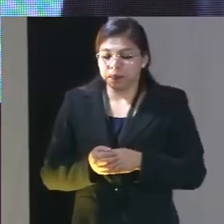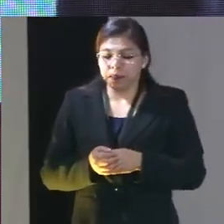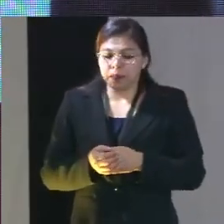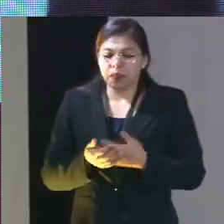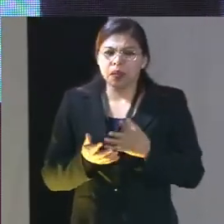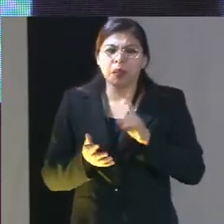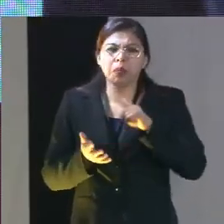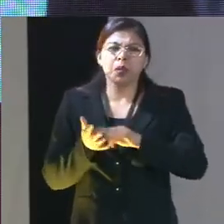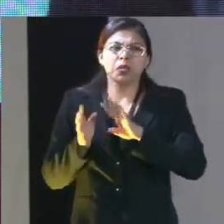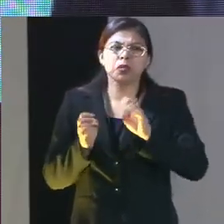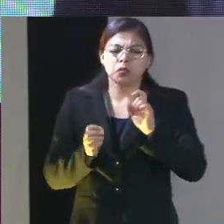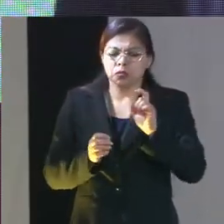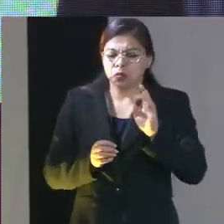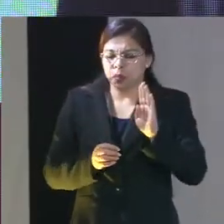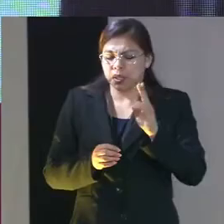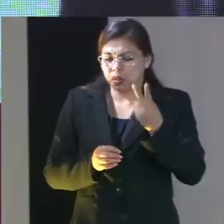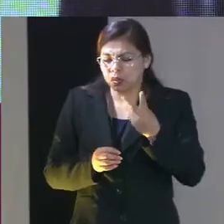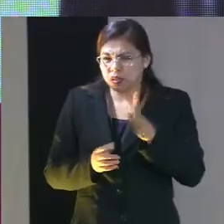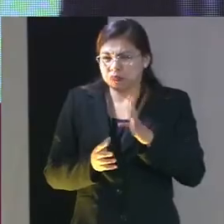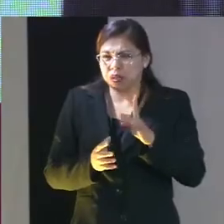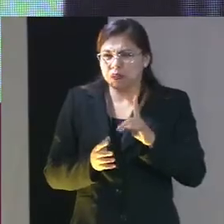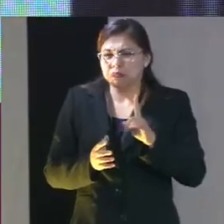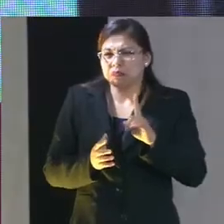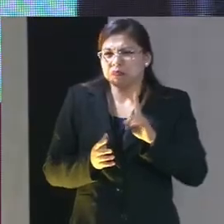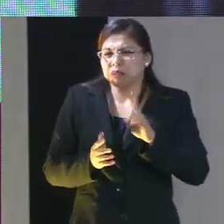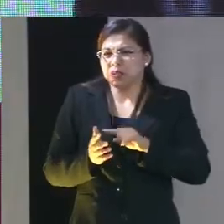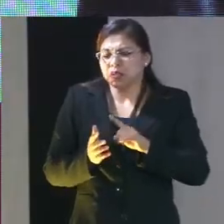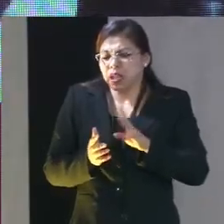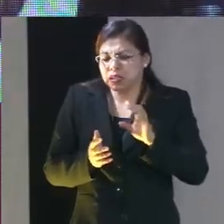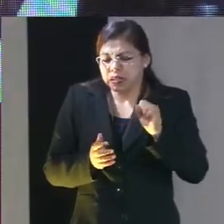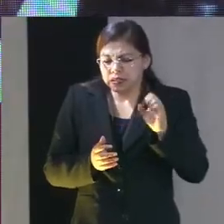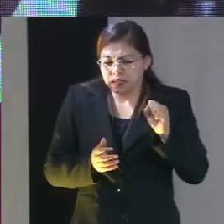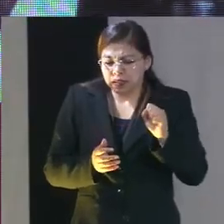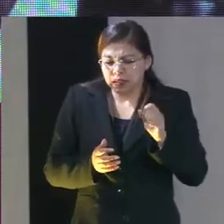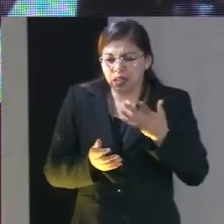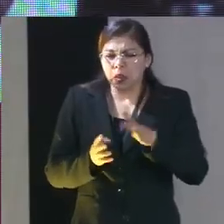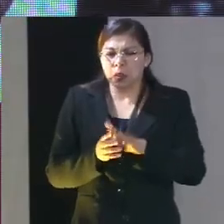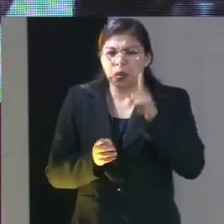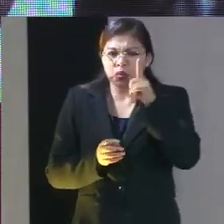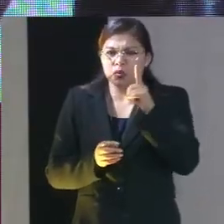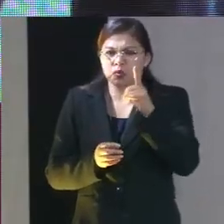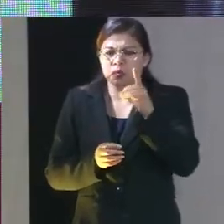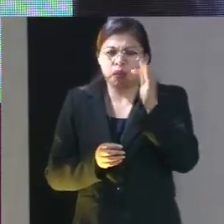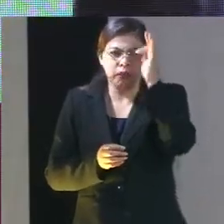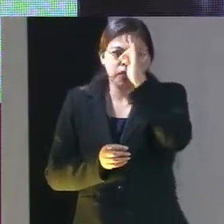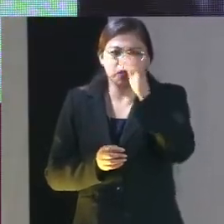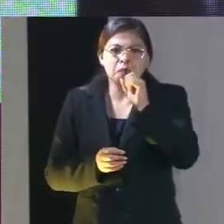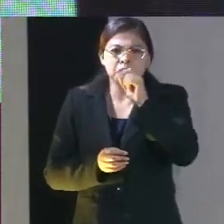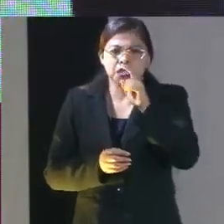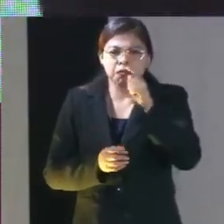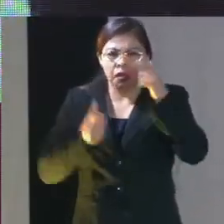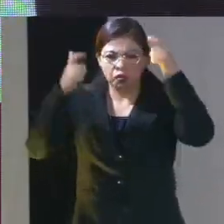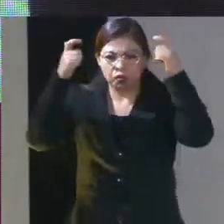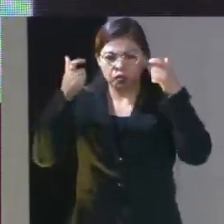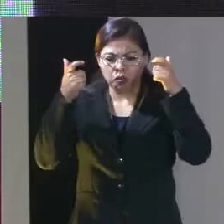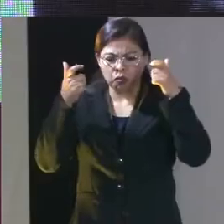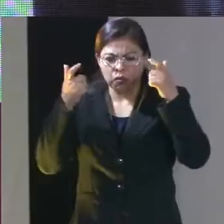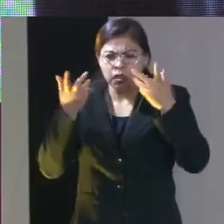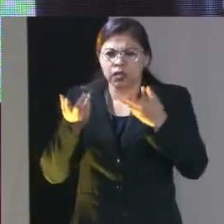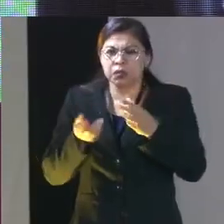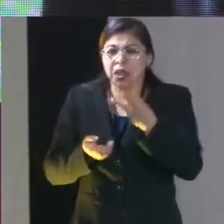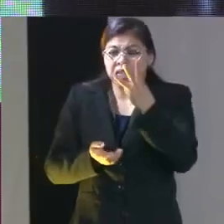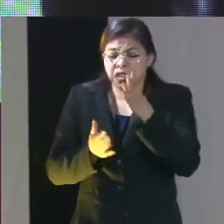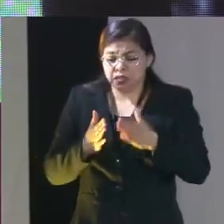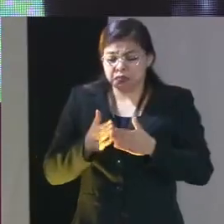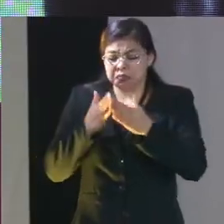desde 1492 hasta, digamos, 1560, solo hay dos que son financiadas por la corona. Y una es tres